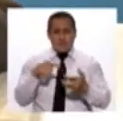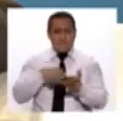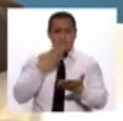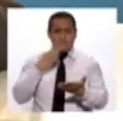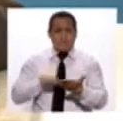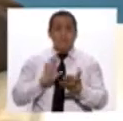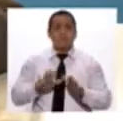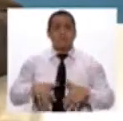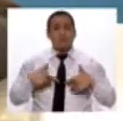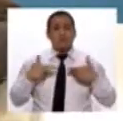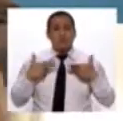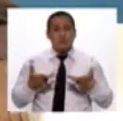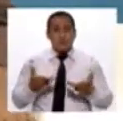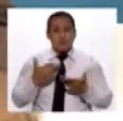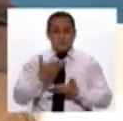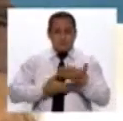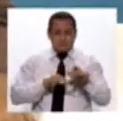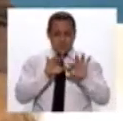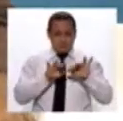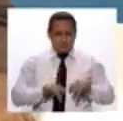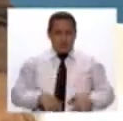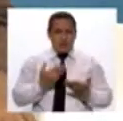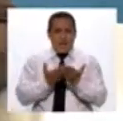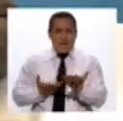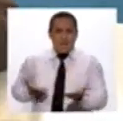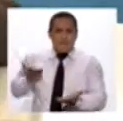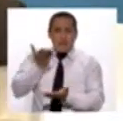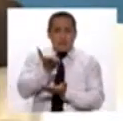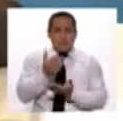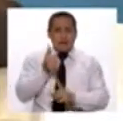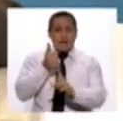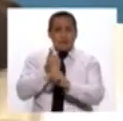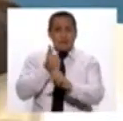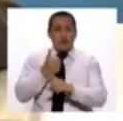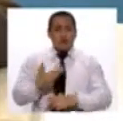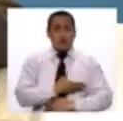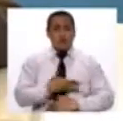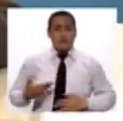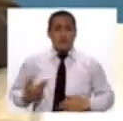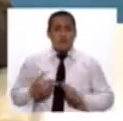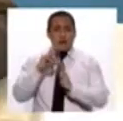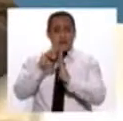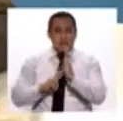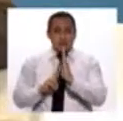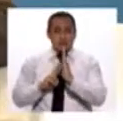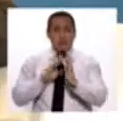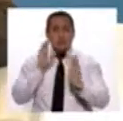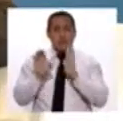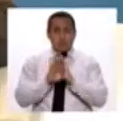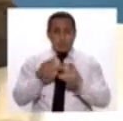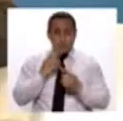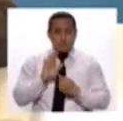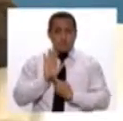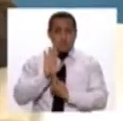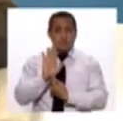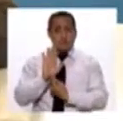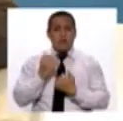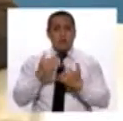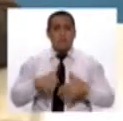observación, podrían interponer un recurso de apelación para que el propio Estado, los propios registros públicos, en el ejemplo que estamos